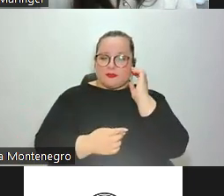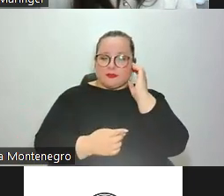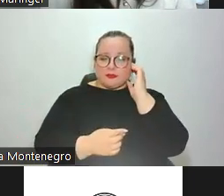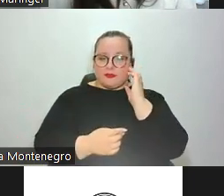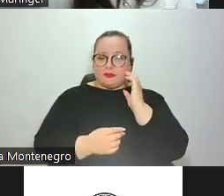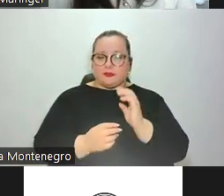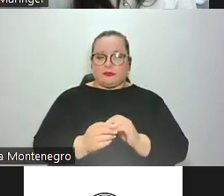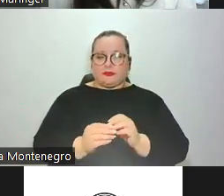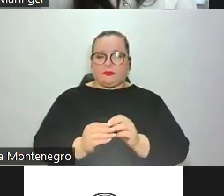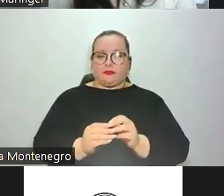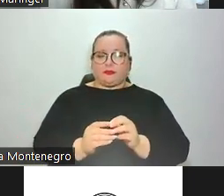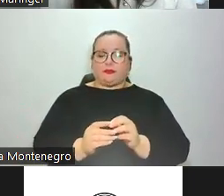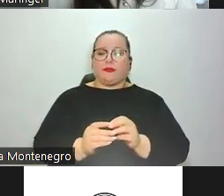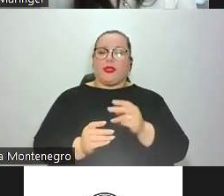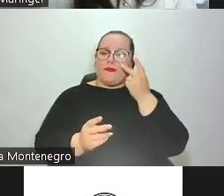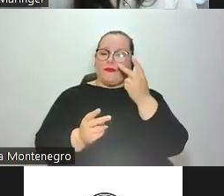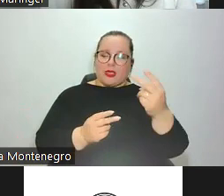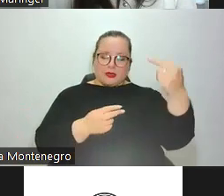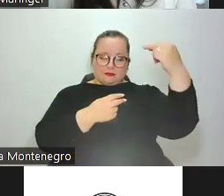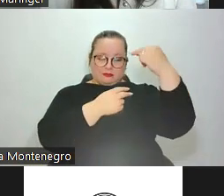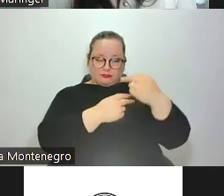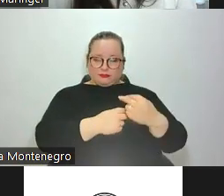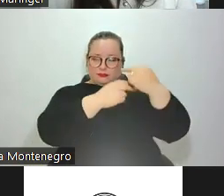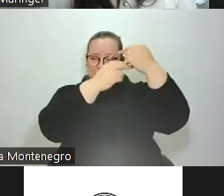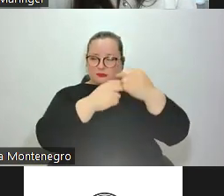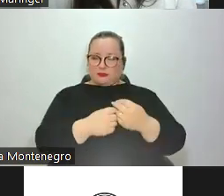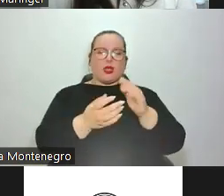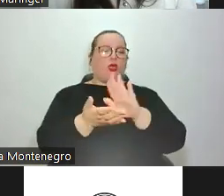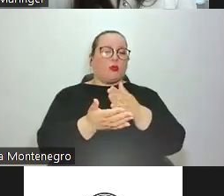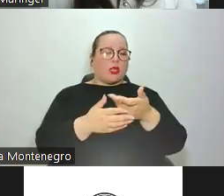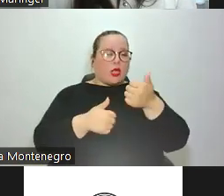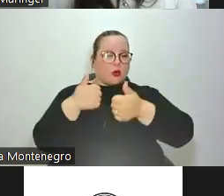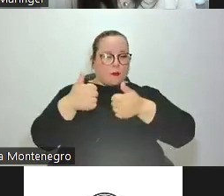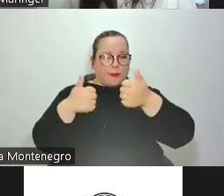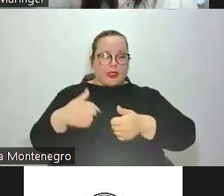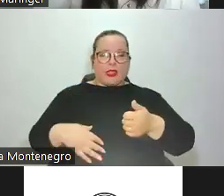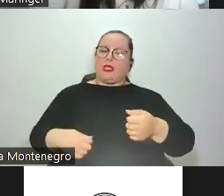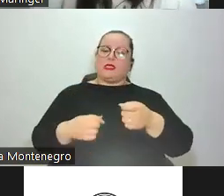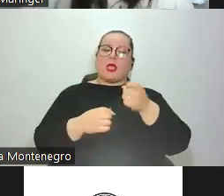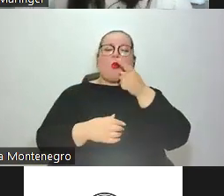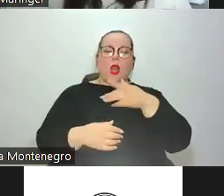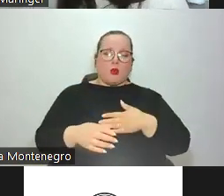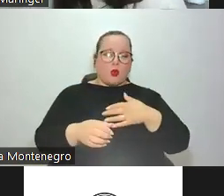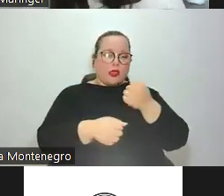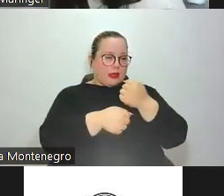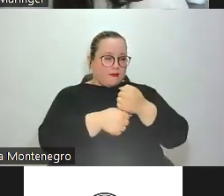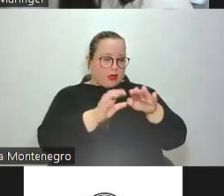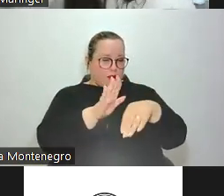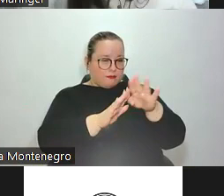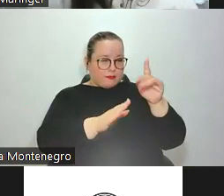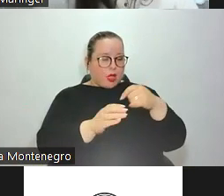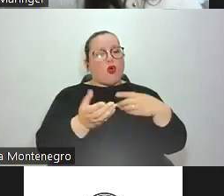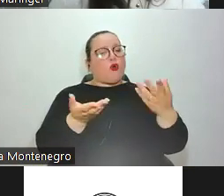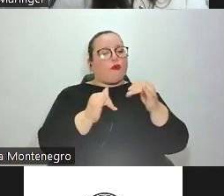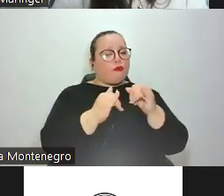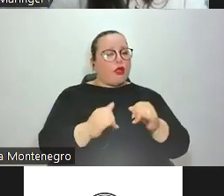profesional, que es esta mirada interna de ver tanto mis competencias, mis preferencias laborales, los estilos de trabajo, que